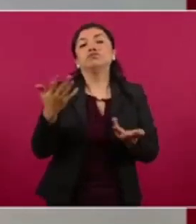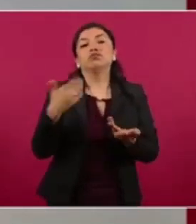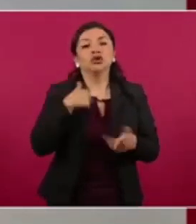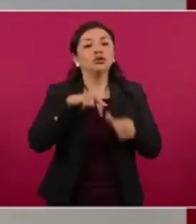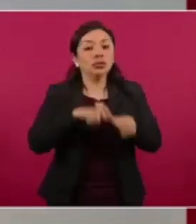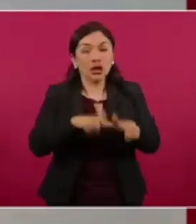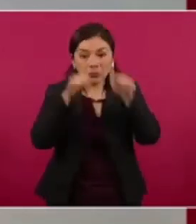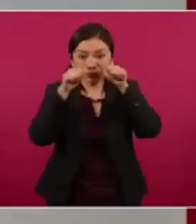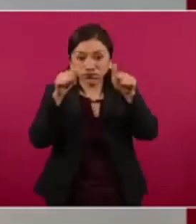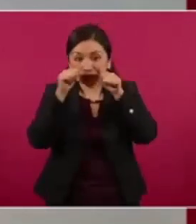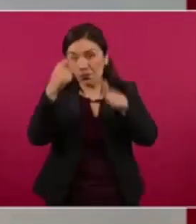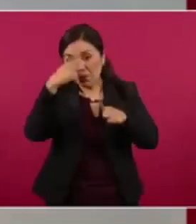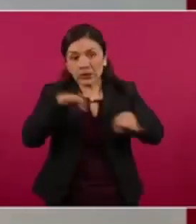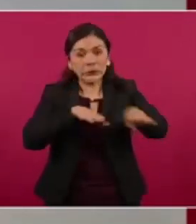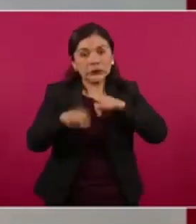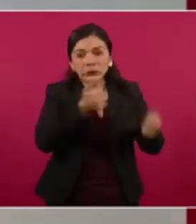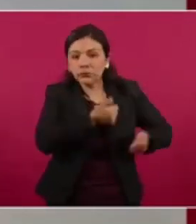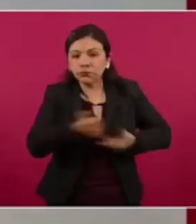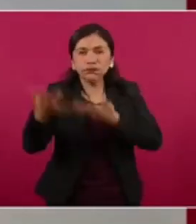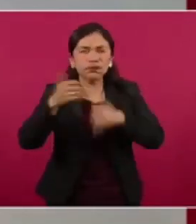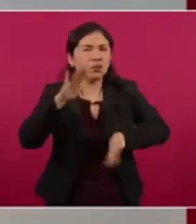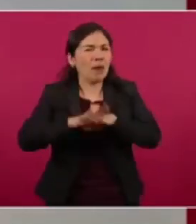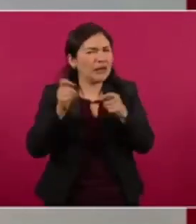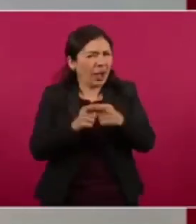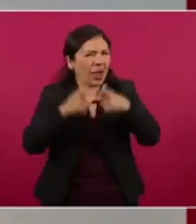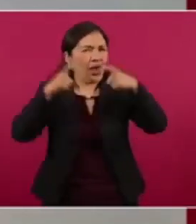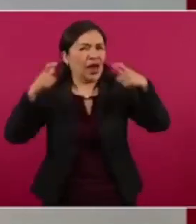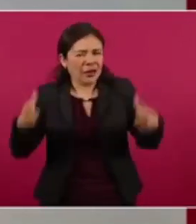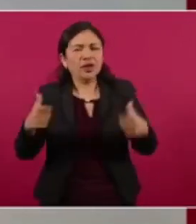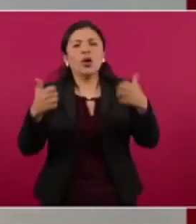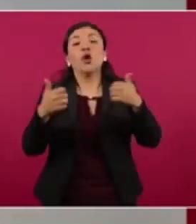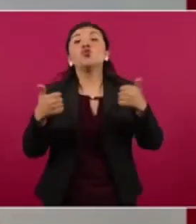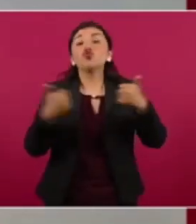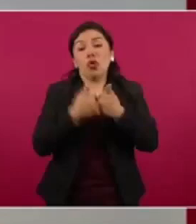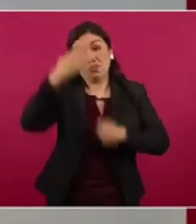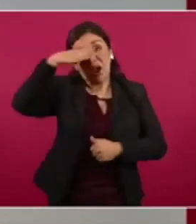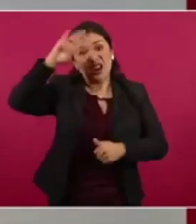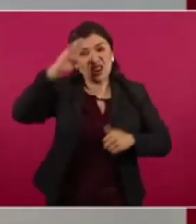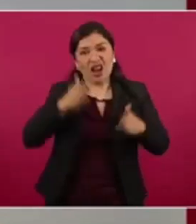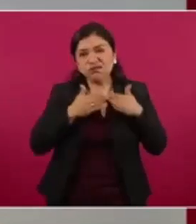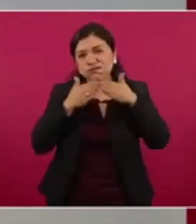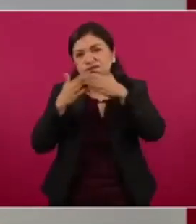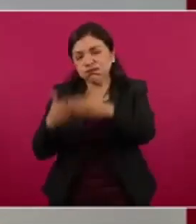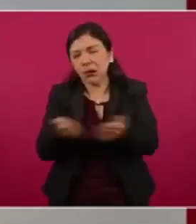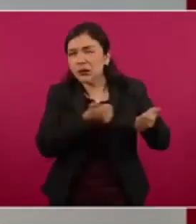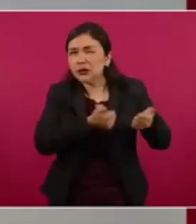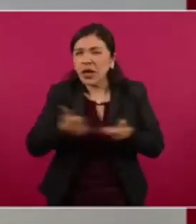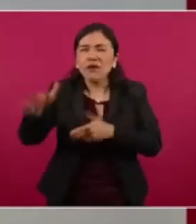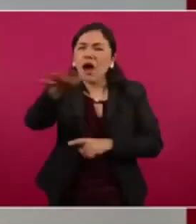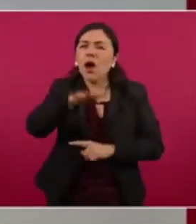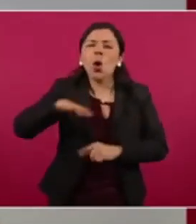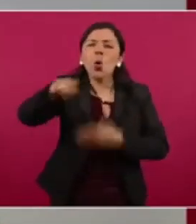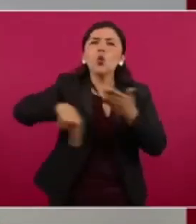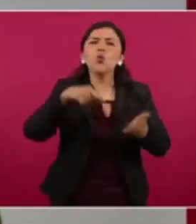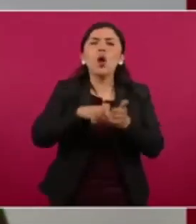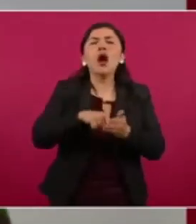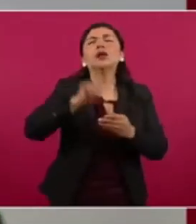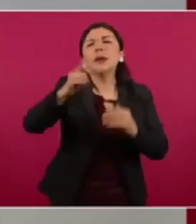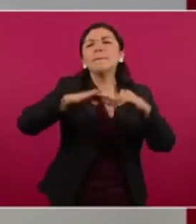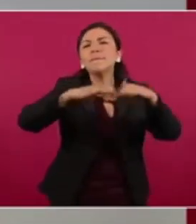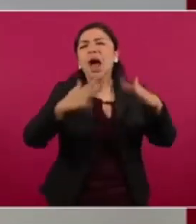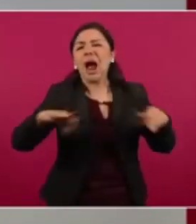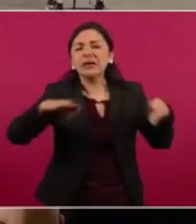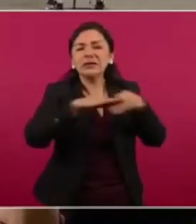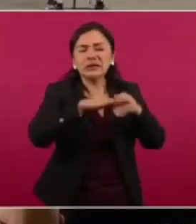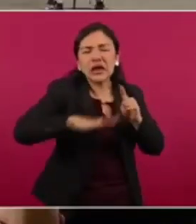estar haciendo hoy una distribución muy, muy grande. Marina va a distribuir en toda la zona de costera de